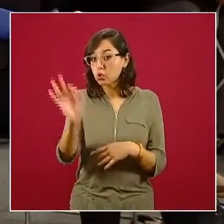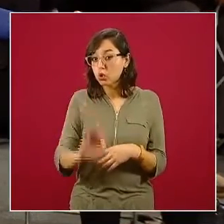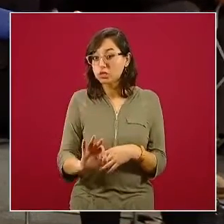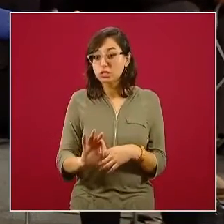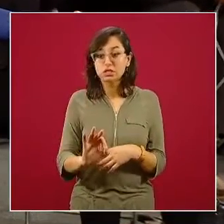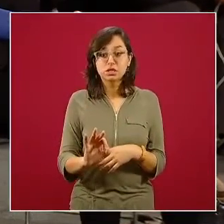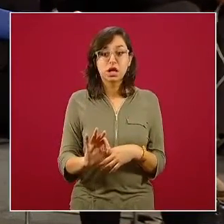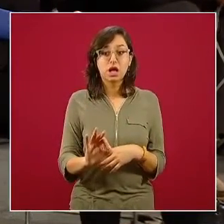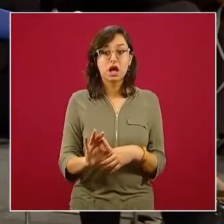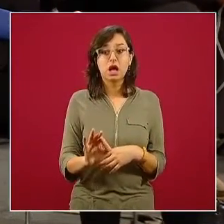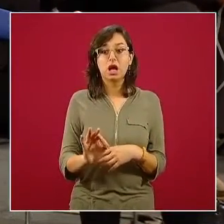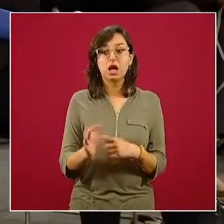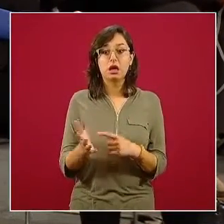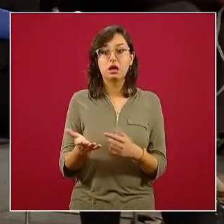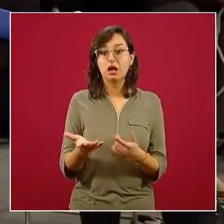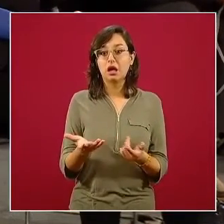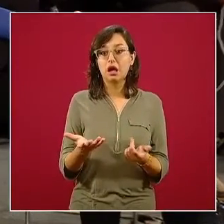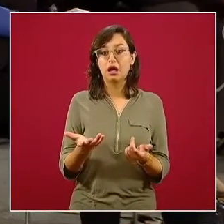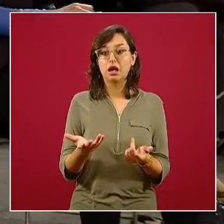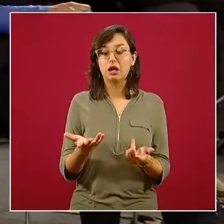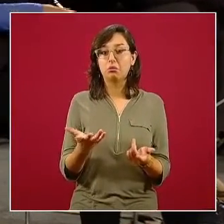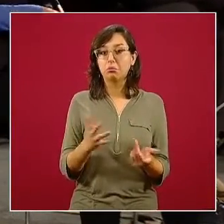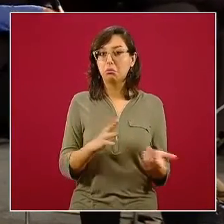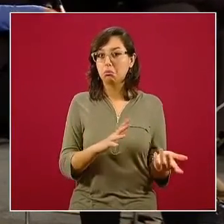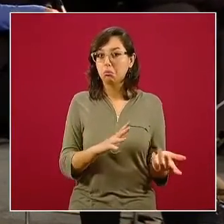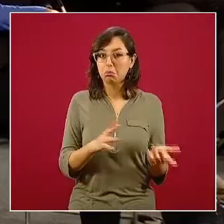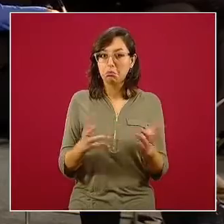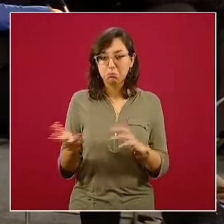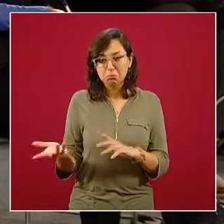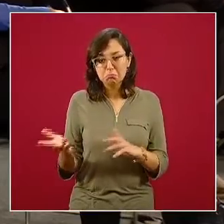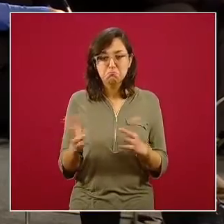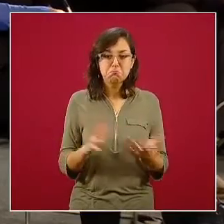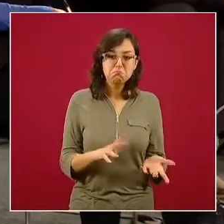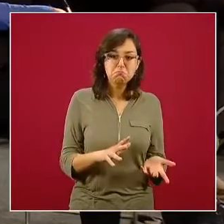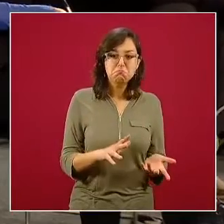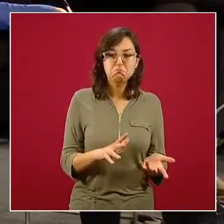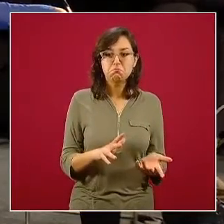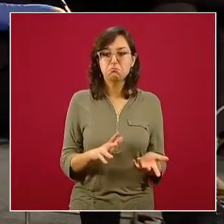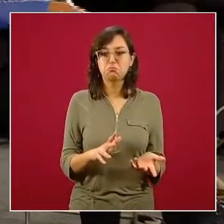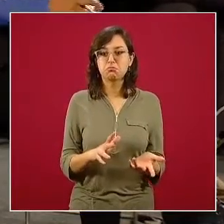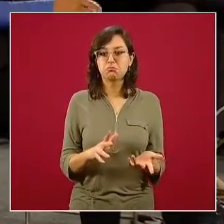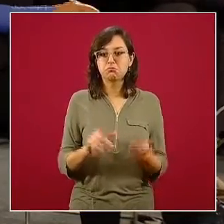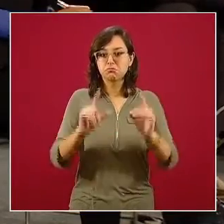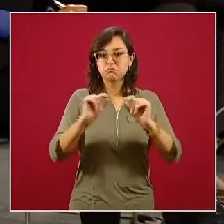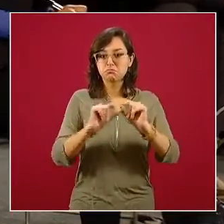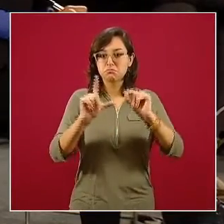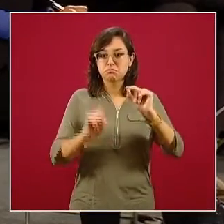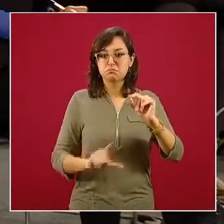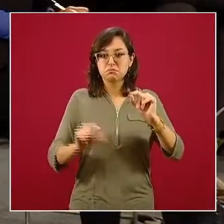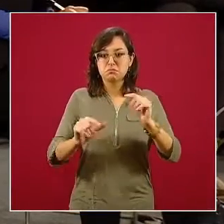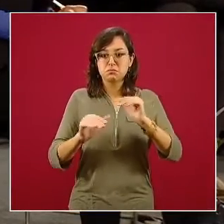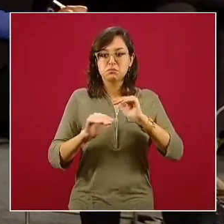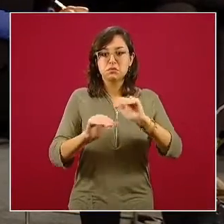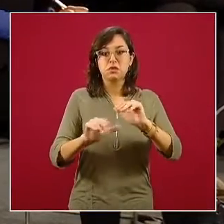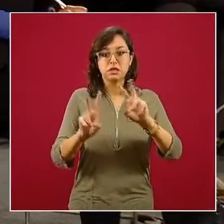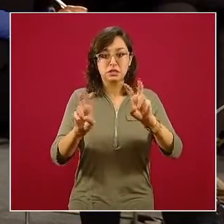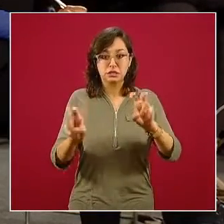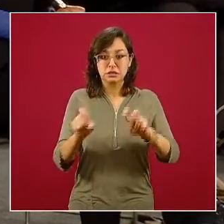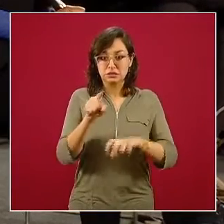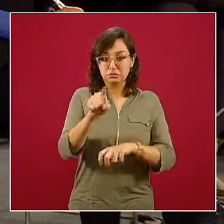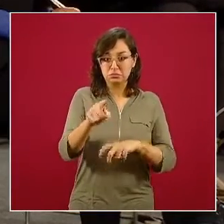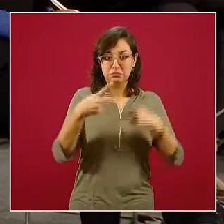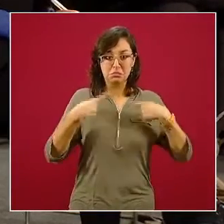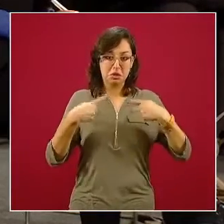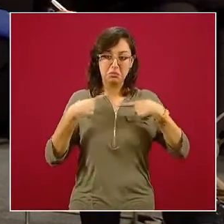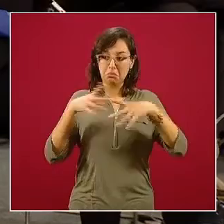presentado que nos pudiera decir en qué posición se encuentra México en relación a esta